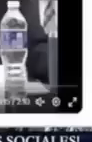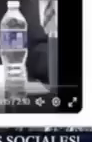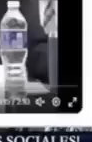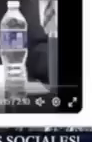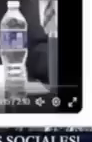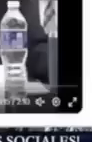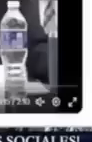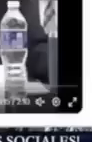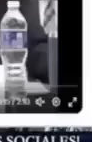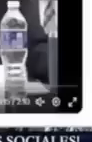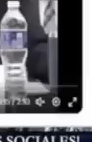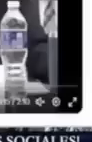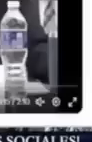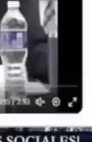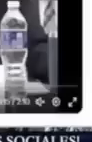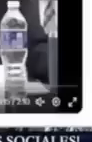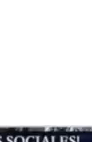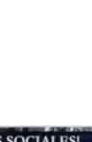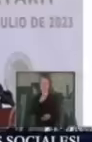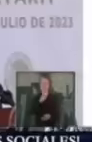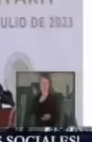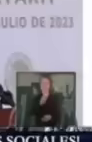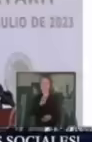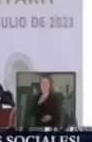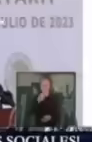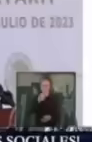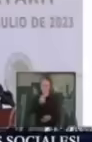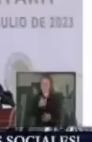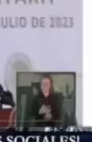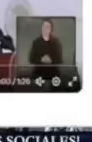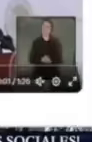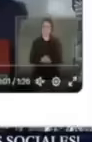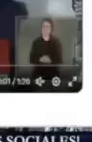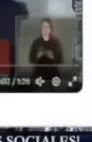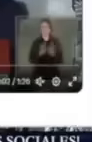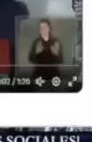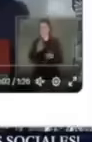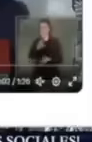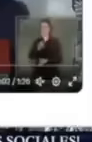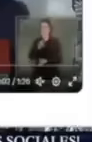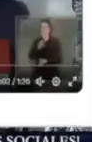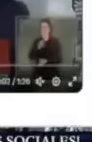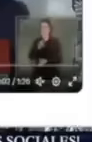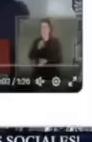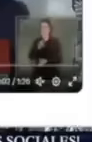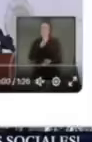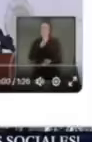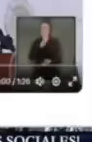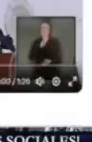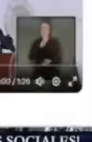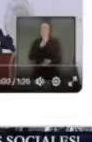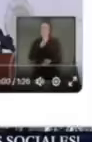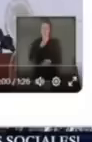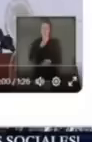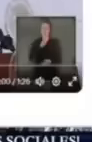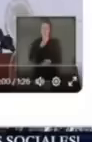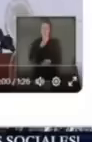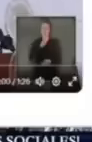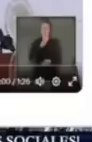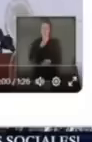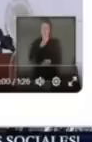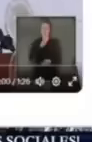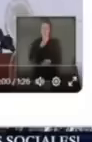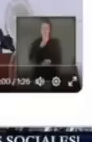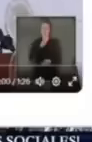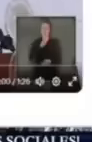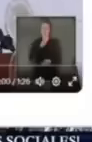bueno, lo hizo al amparo del poder de Estados Unidos. Ahora, el presidente López Obrador dio una respuesta